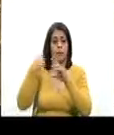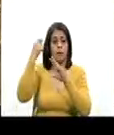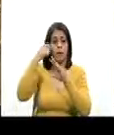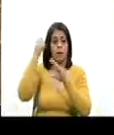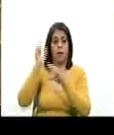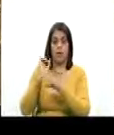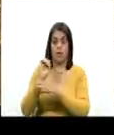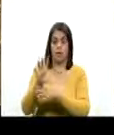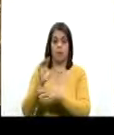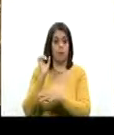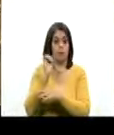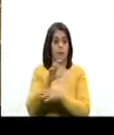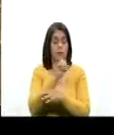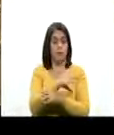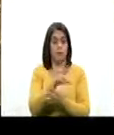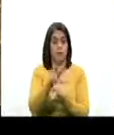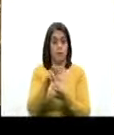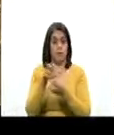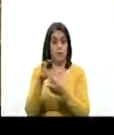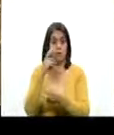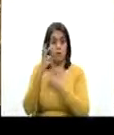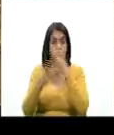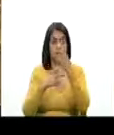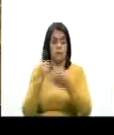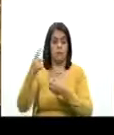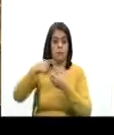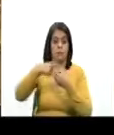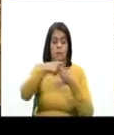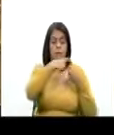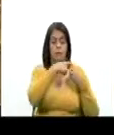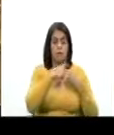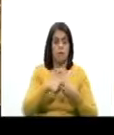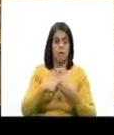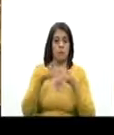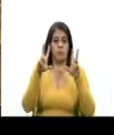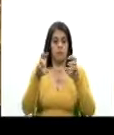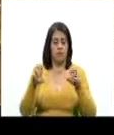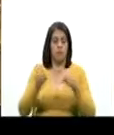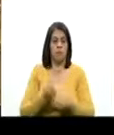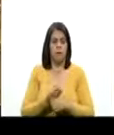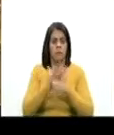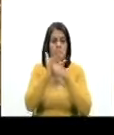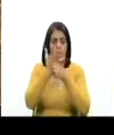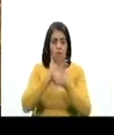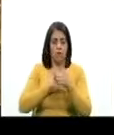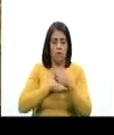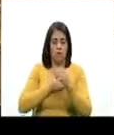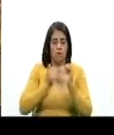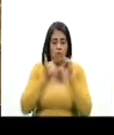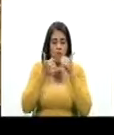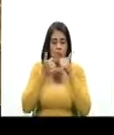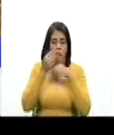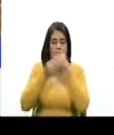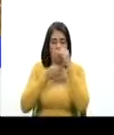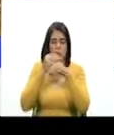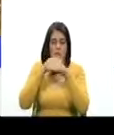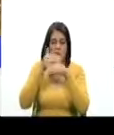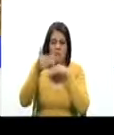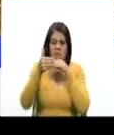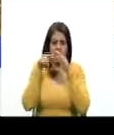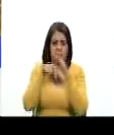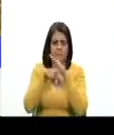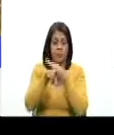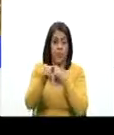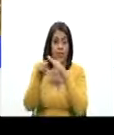virales. Empecé a ganar visitas, seguidores, una nueva esperanza para mí, ¿no? Y ahí comienzo una travesía de meterme